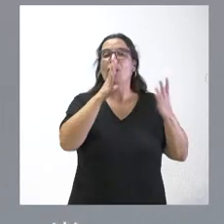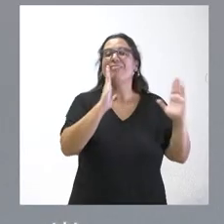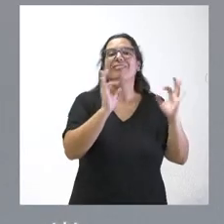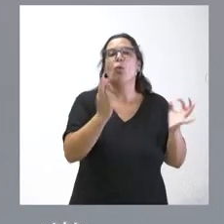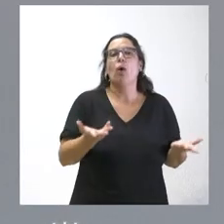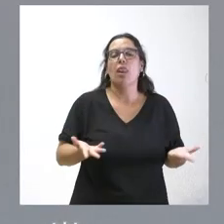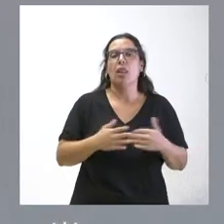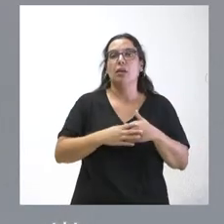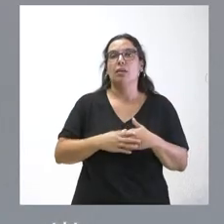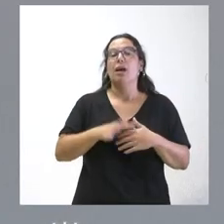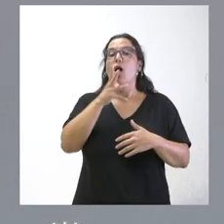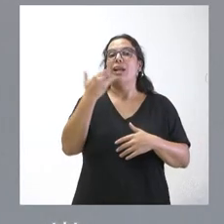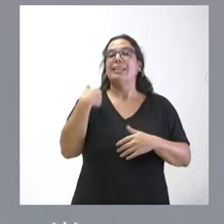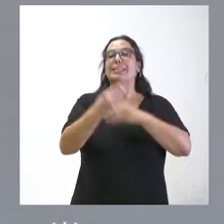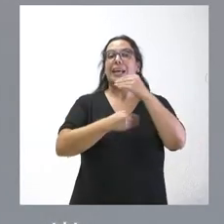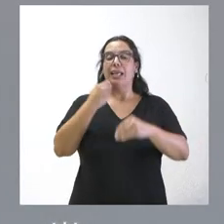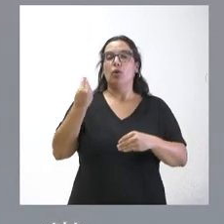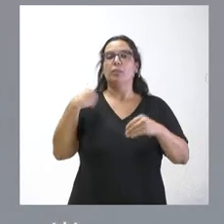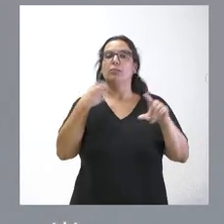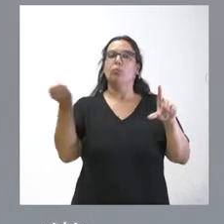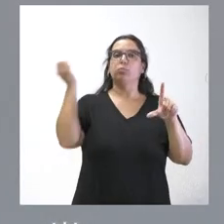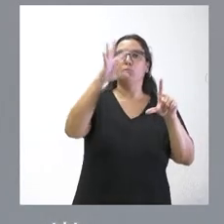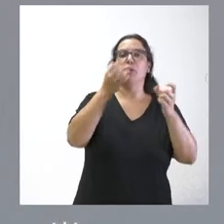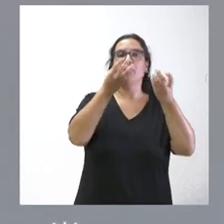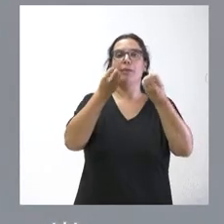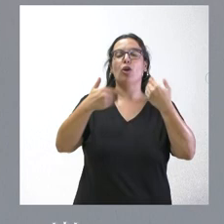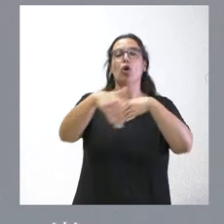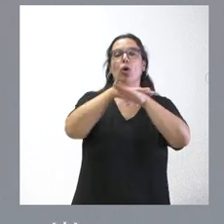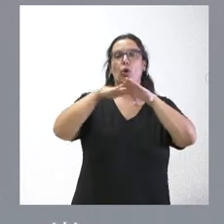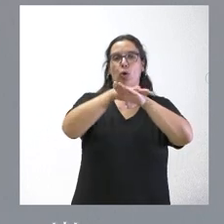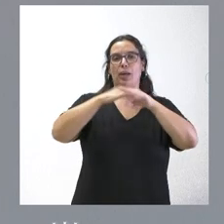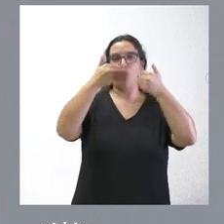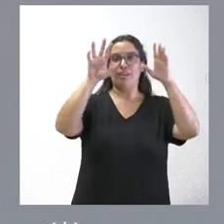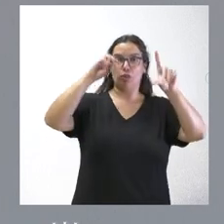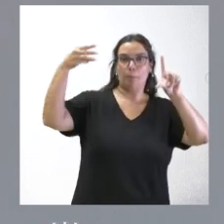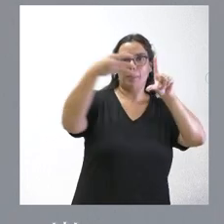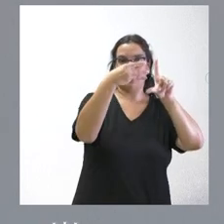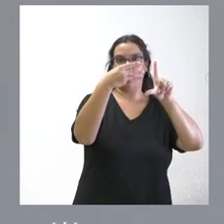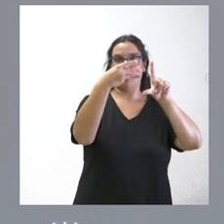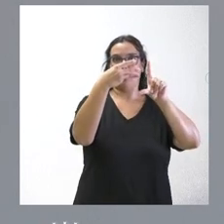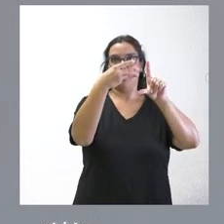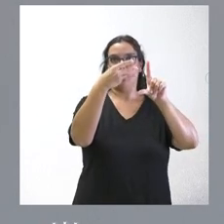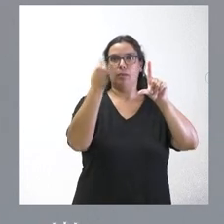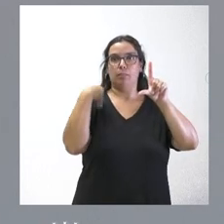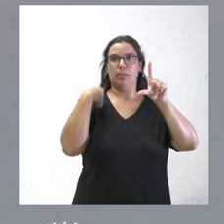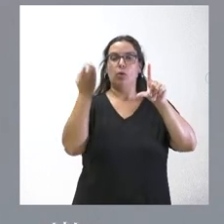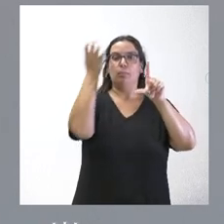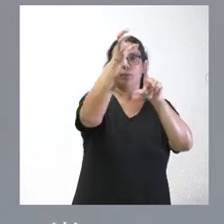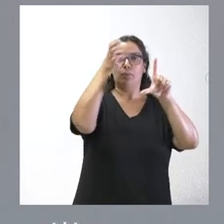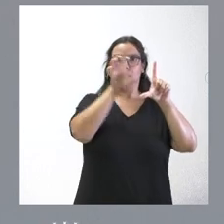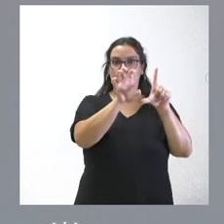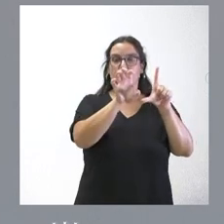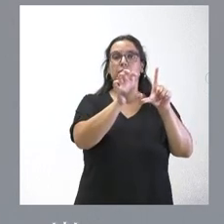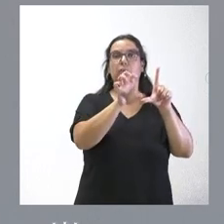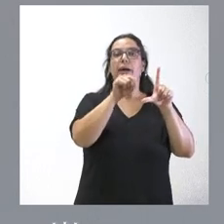lo que se hizo es colgar e informar en la página de gobierno abierto de Castilla y León La voluntad que tenemos de que se regulen ambos ámbitos y